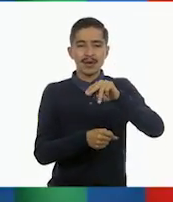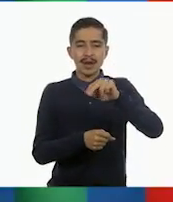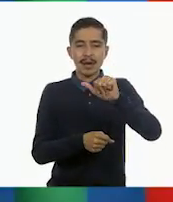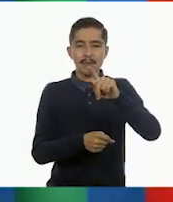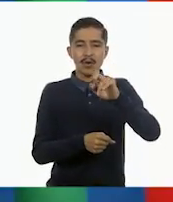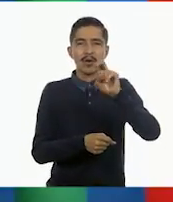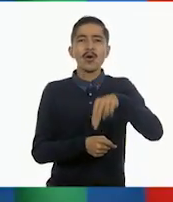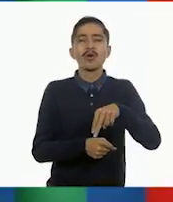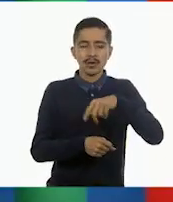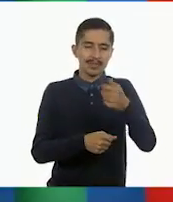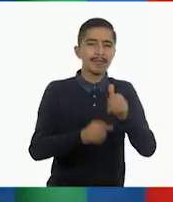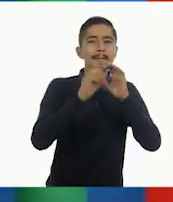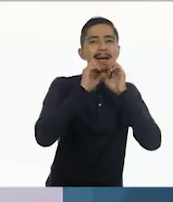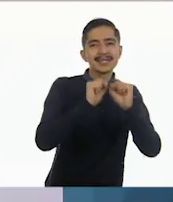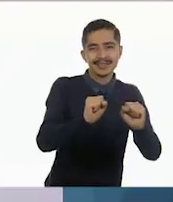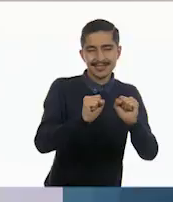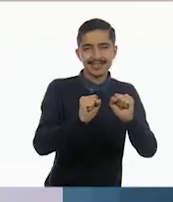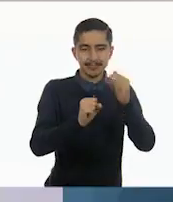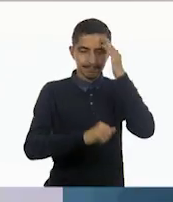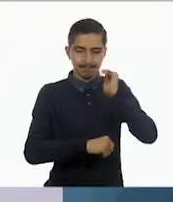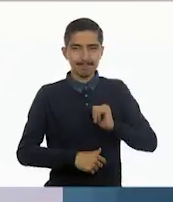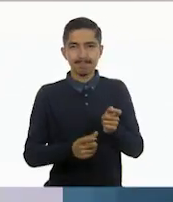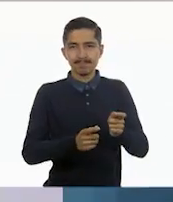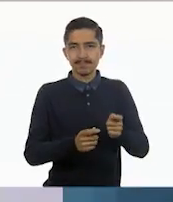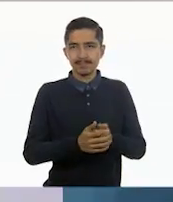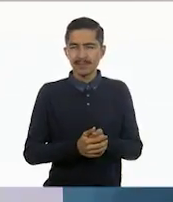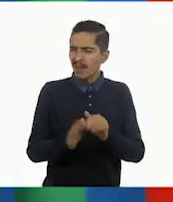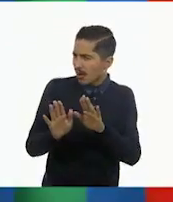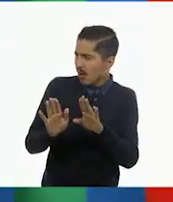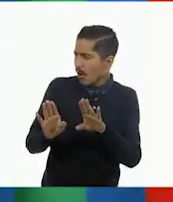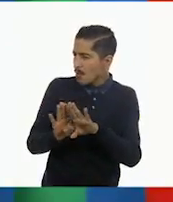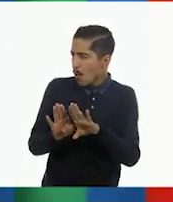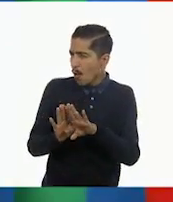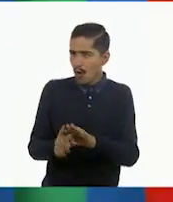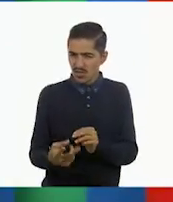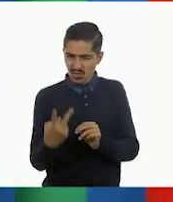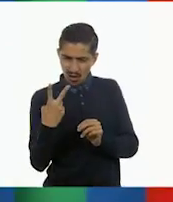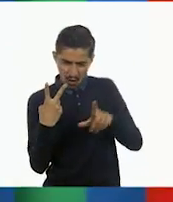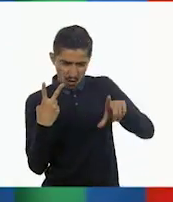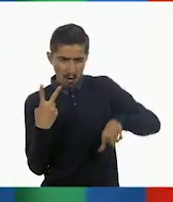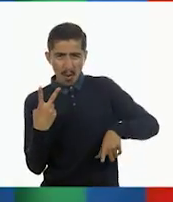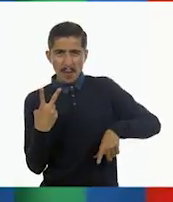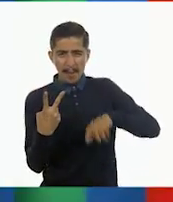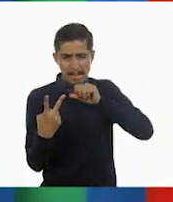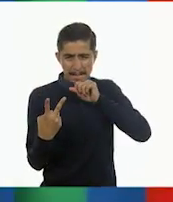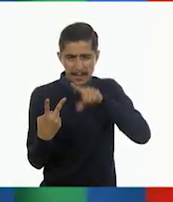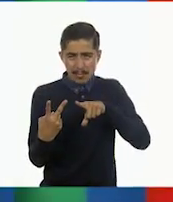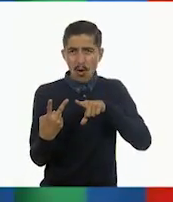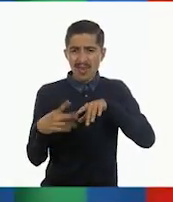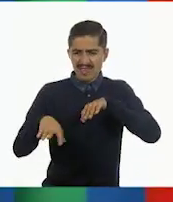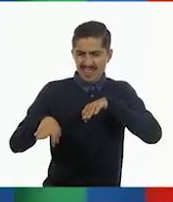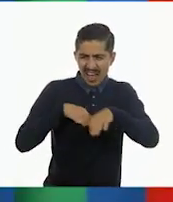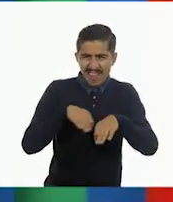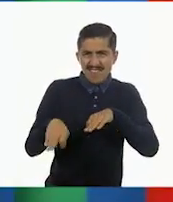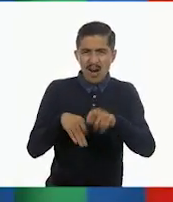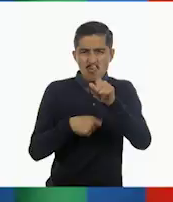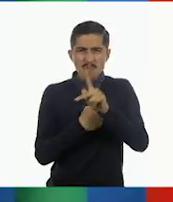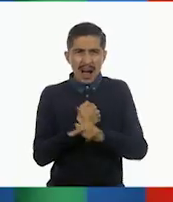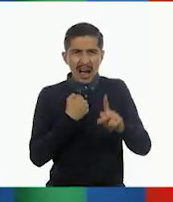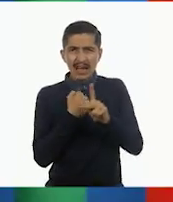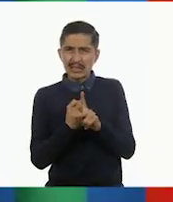por Maximiliano de Habsburgo. O sea, ¿cómo? ¿Dos gobiernos al mismo tiempo en un